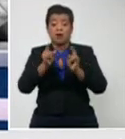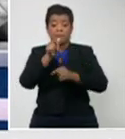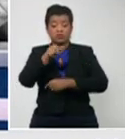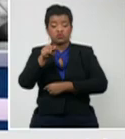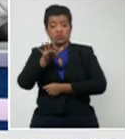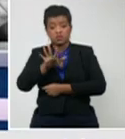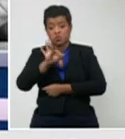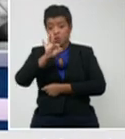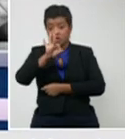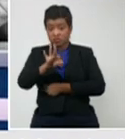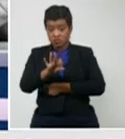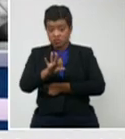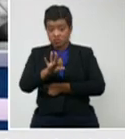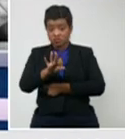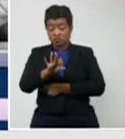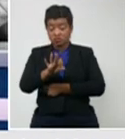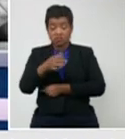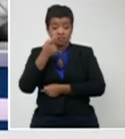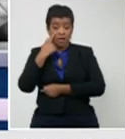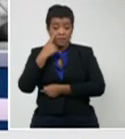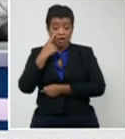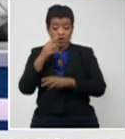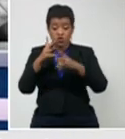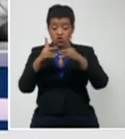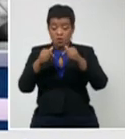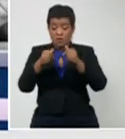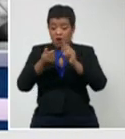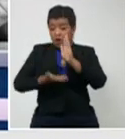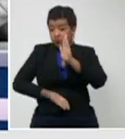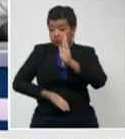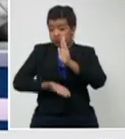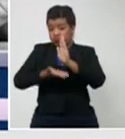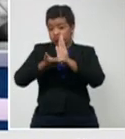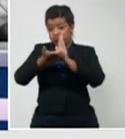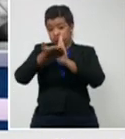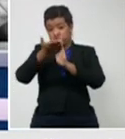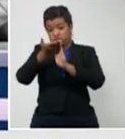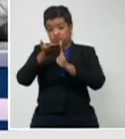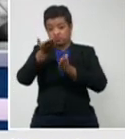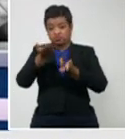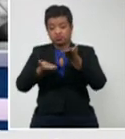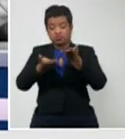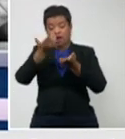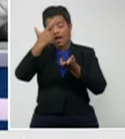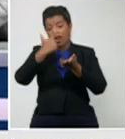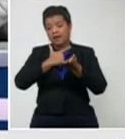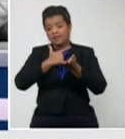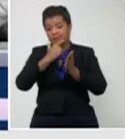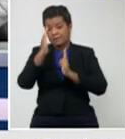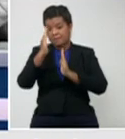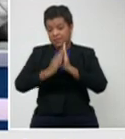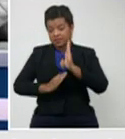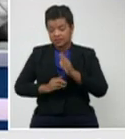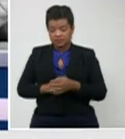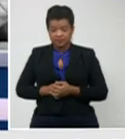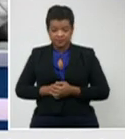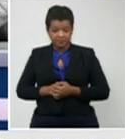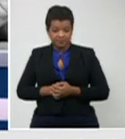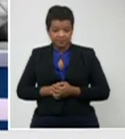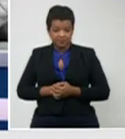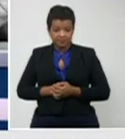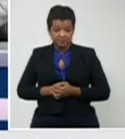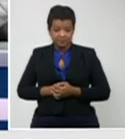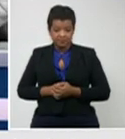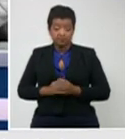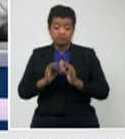Es la segunda cifra más alta después del pasado mes de abril de fallecidos en el país. Como